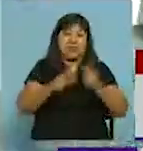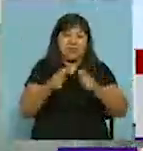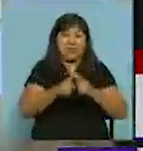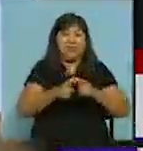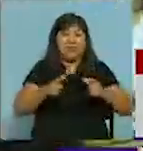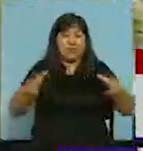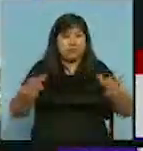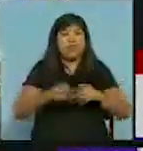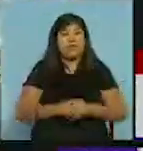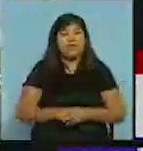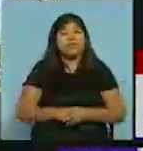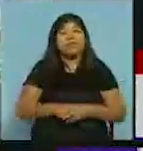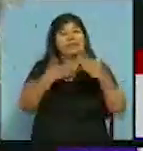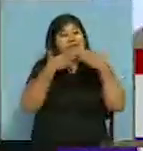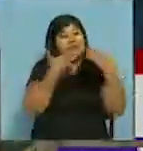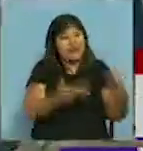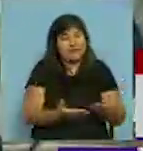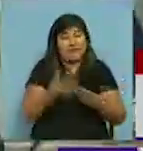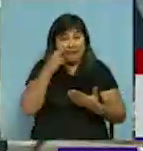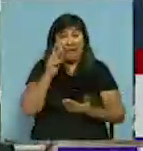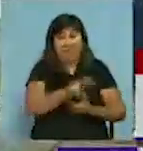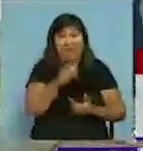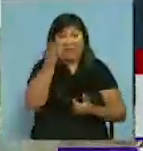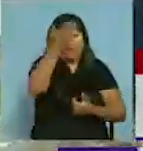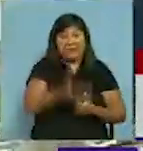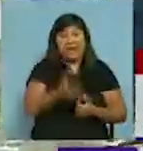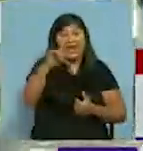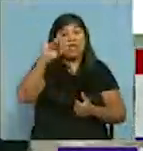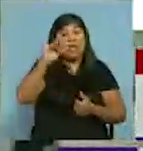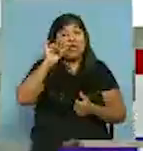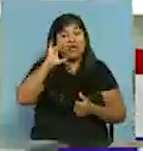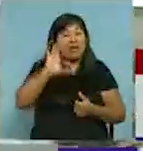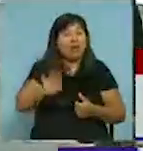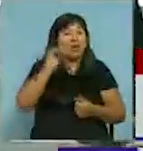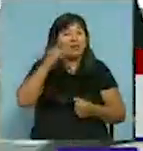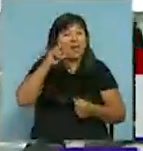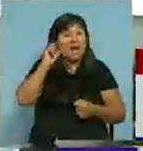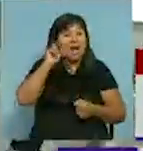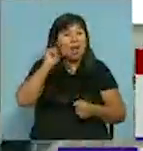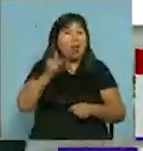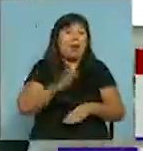chicos en el estudio hay escuchamos las palabras de rodrigo chiliguay referente de 12 apóstoles